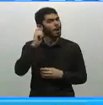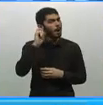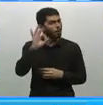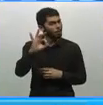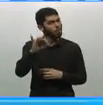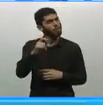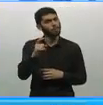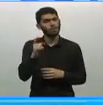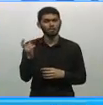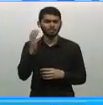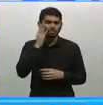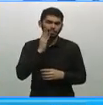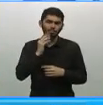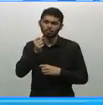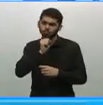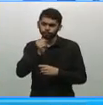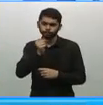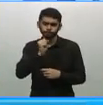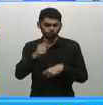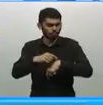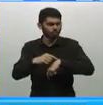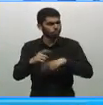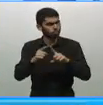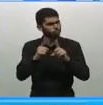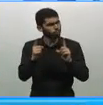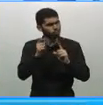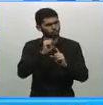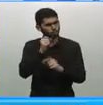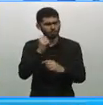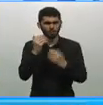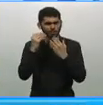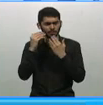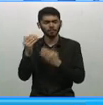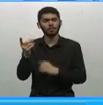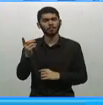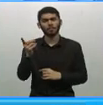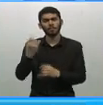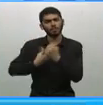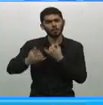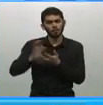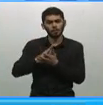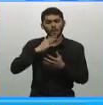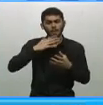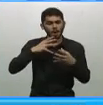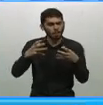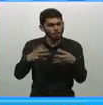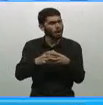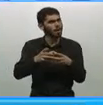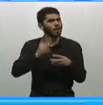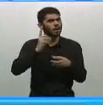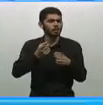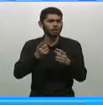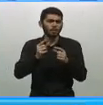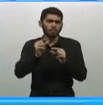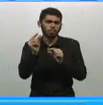que tuvo la gentileza de charlar estos minutos con con nosotros para marcar la actualidad del equipo del Vasco ar Rena y un